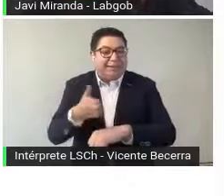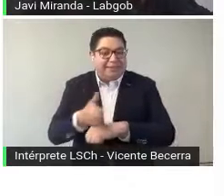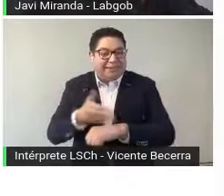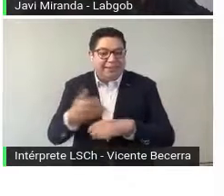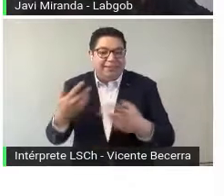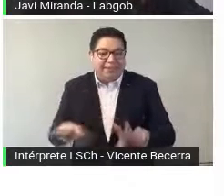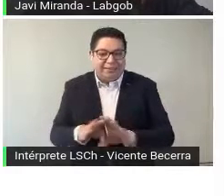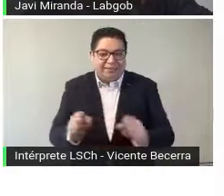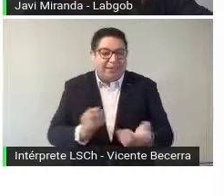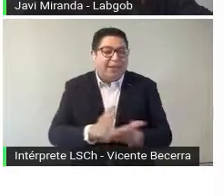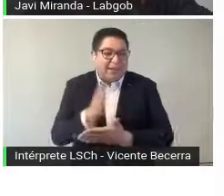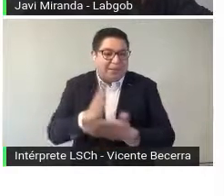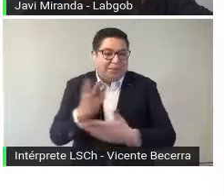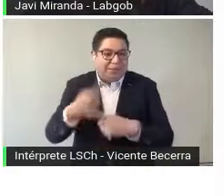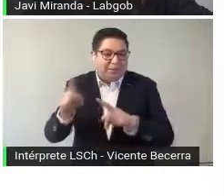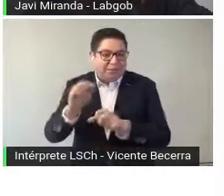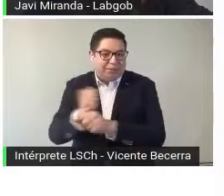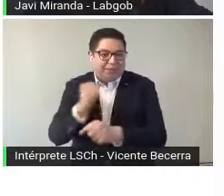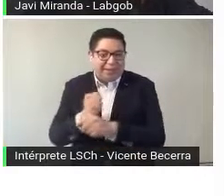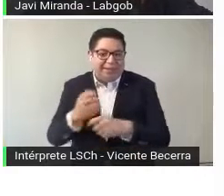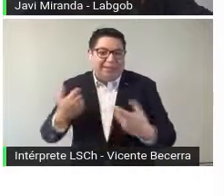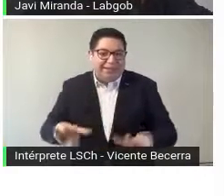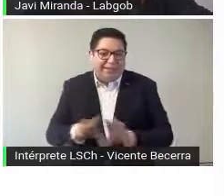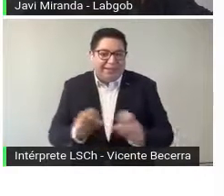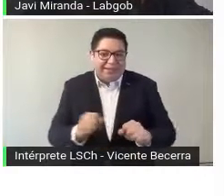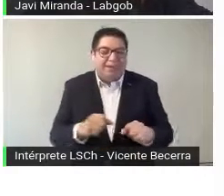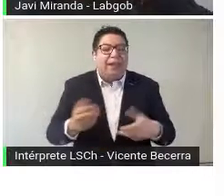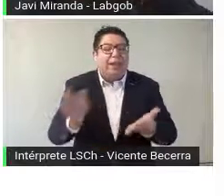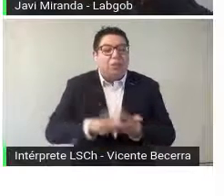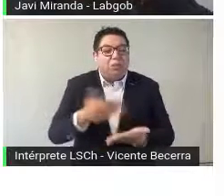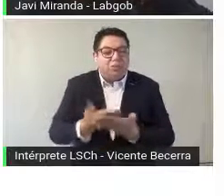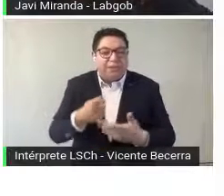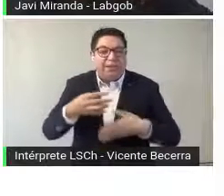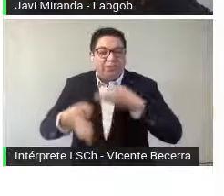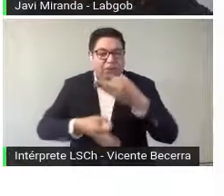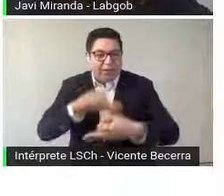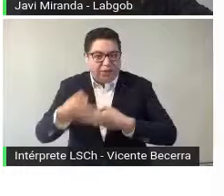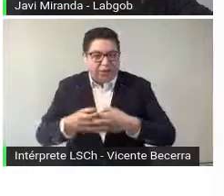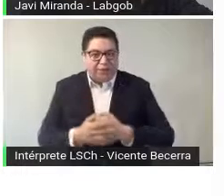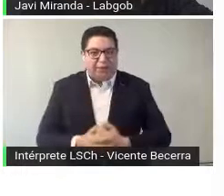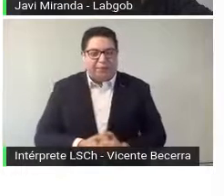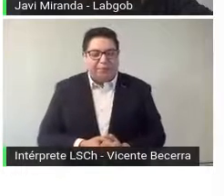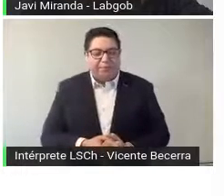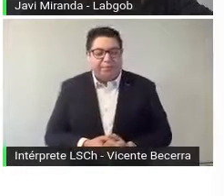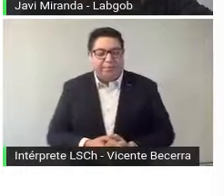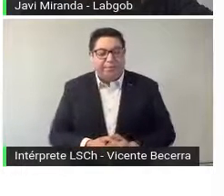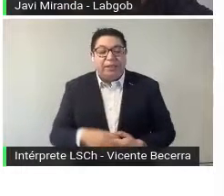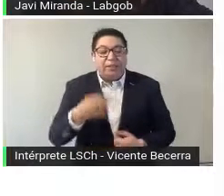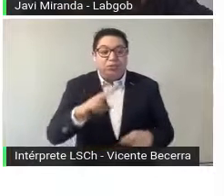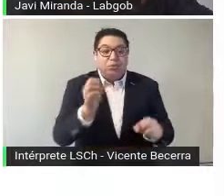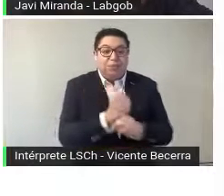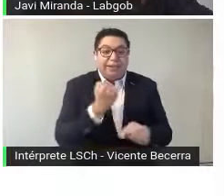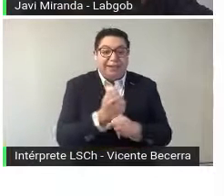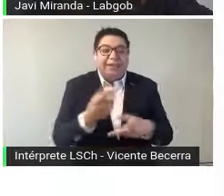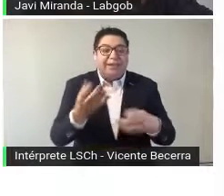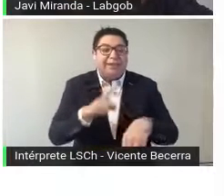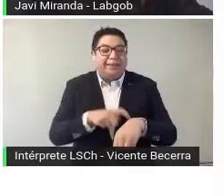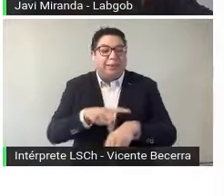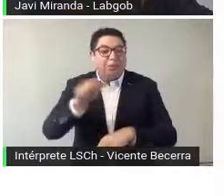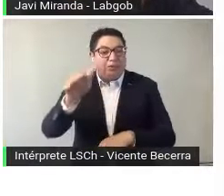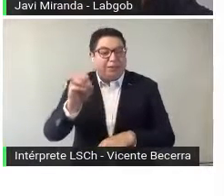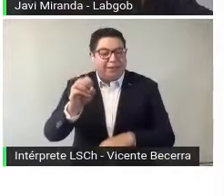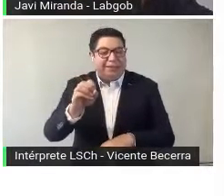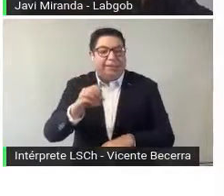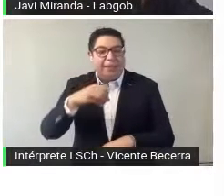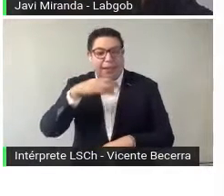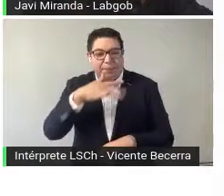están empezando. Les voy a contar brevemente cómo va a funcionar la dinámica. Cada taller va a durar 60 minutos y vamos a